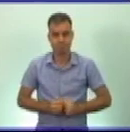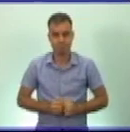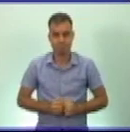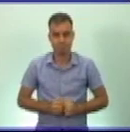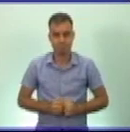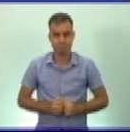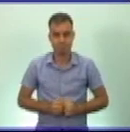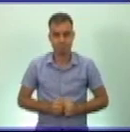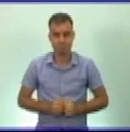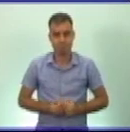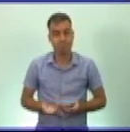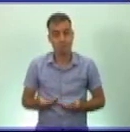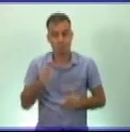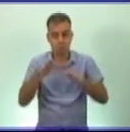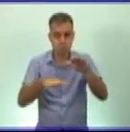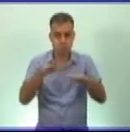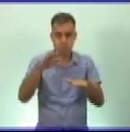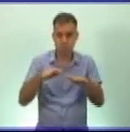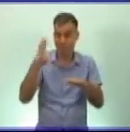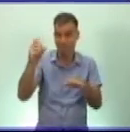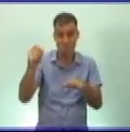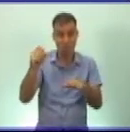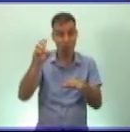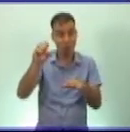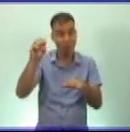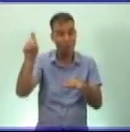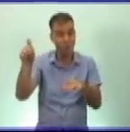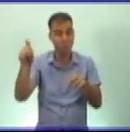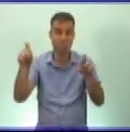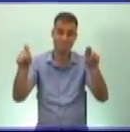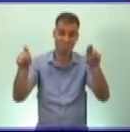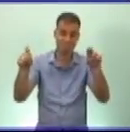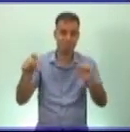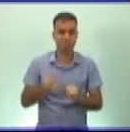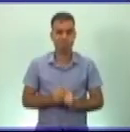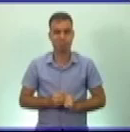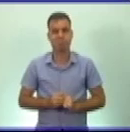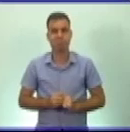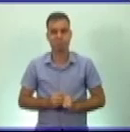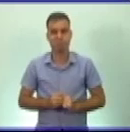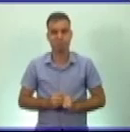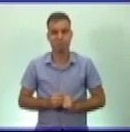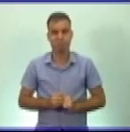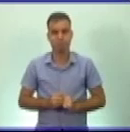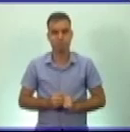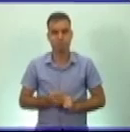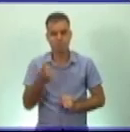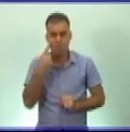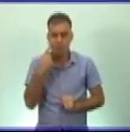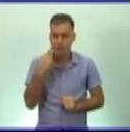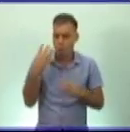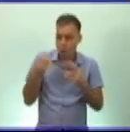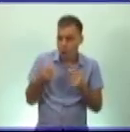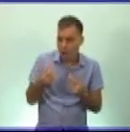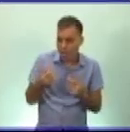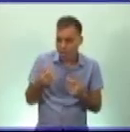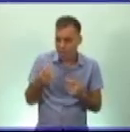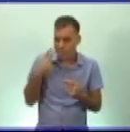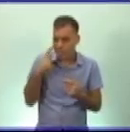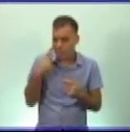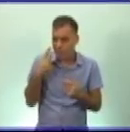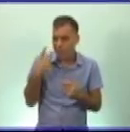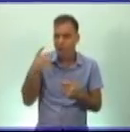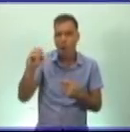la variación o no de los números de oxidación, es decir, en redox o no redox. Van a señalar agente oxidante, qué sustancia se oxida y qué sustancia